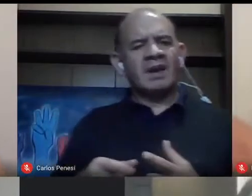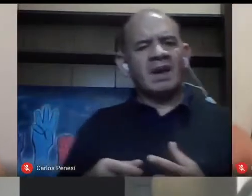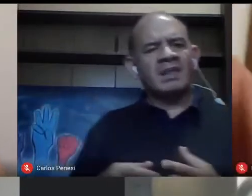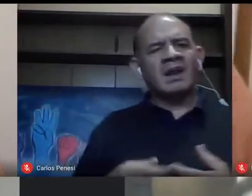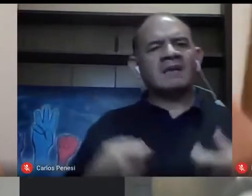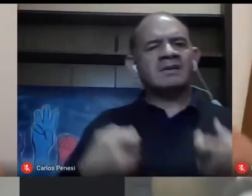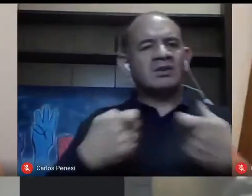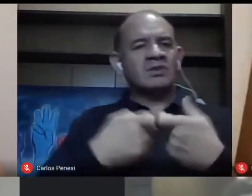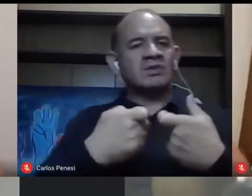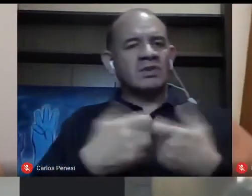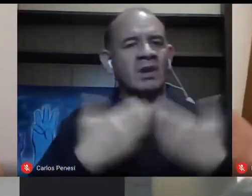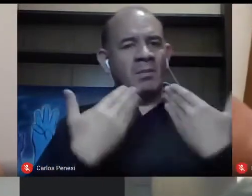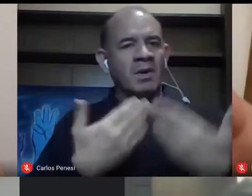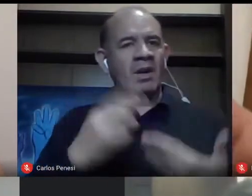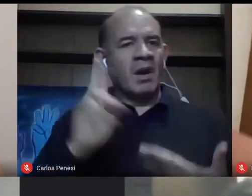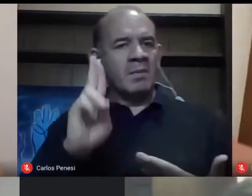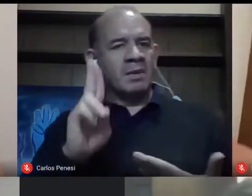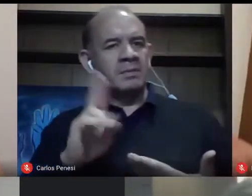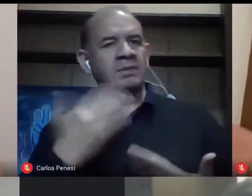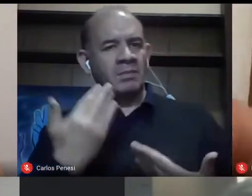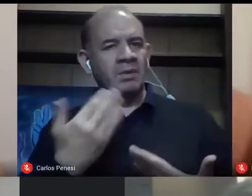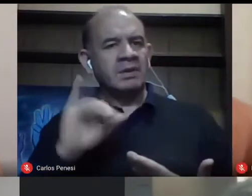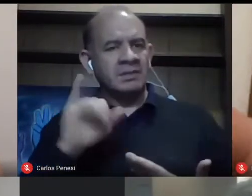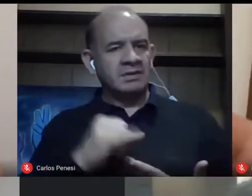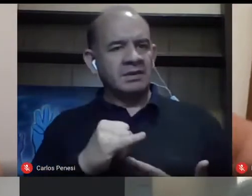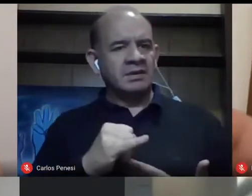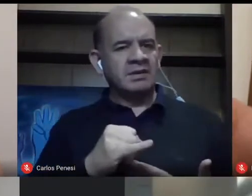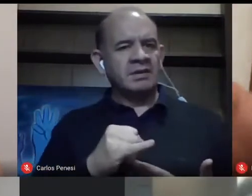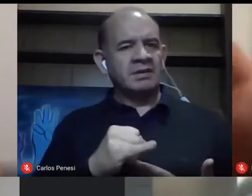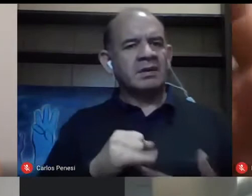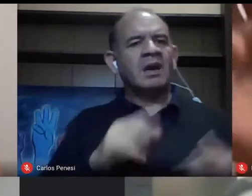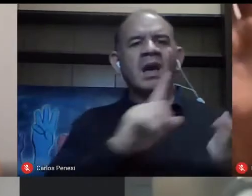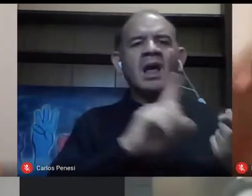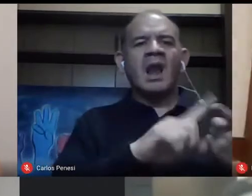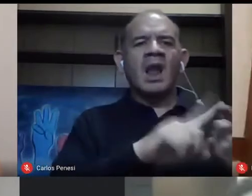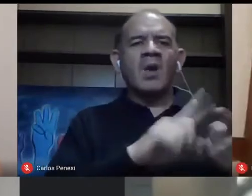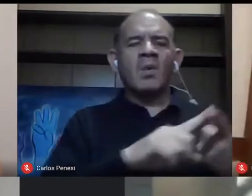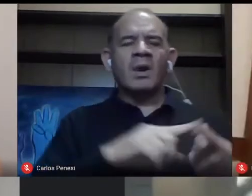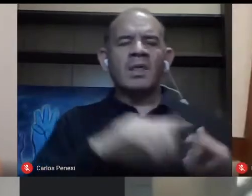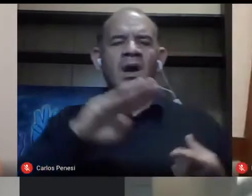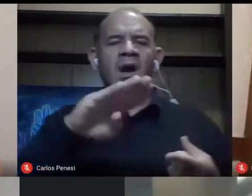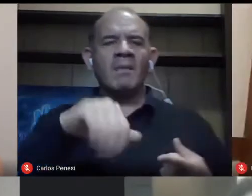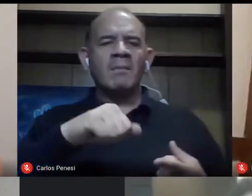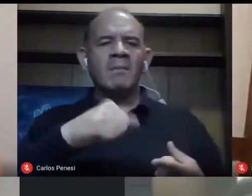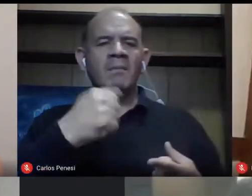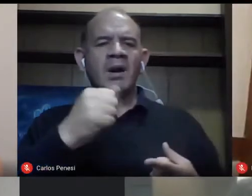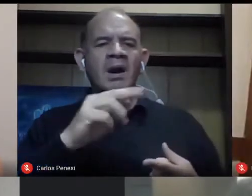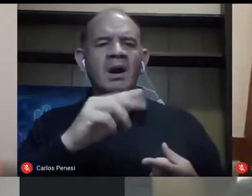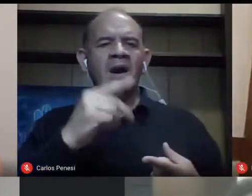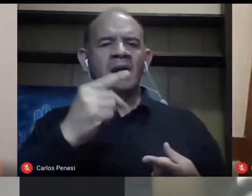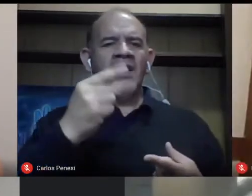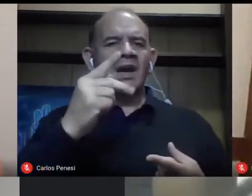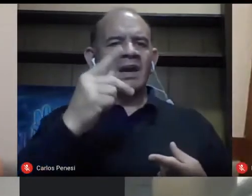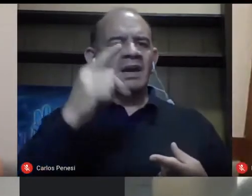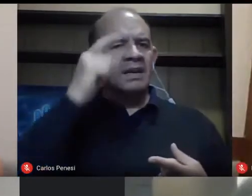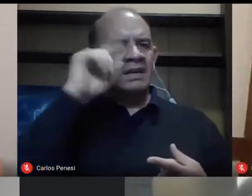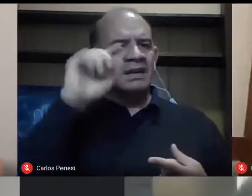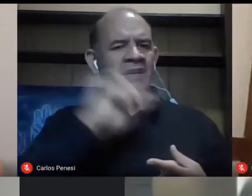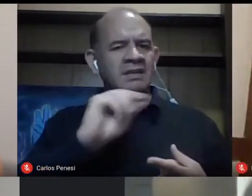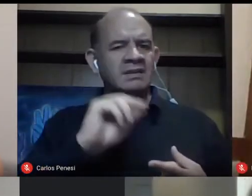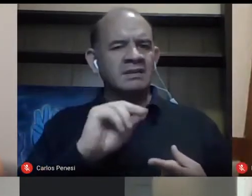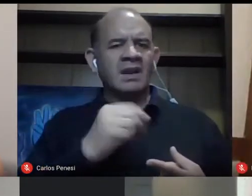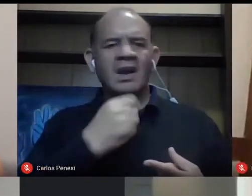autorizadas son todas aquellas, las que define el Tratado de Marrakech, como organizaciones,